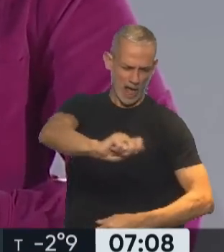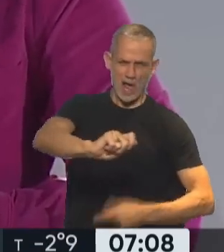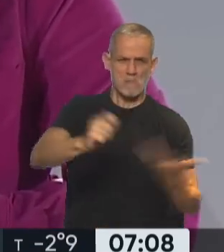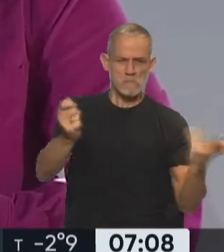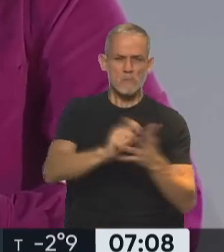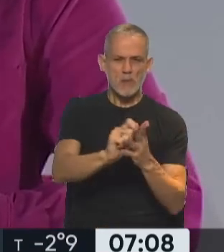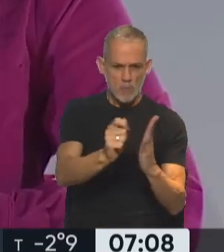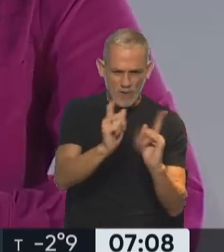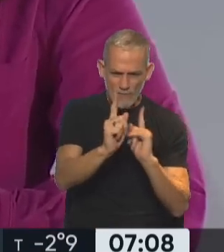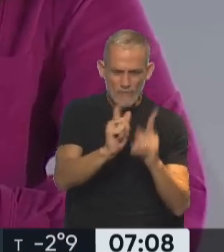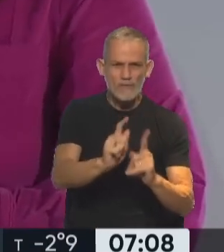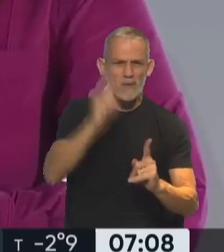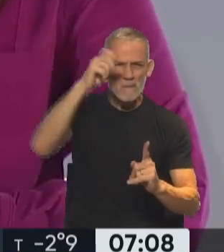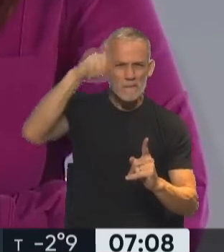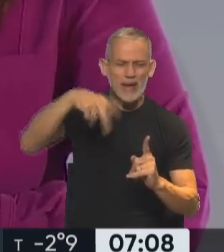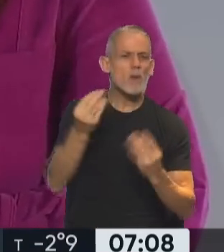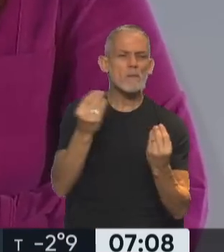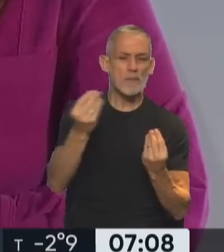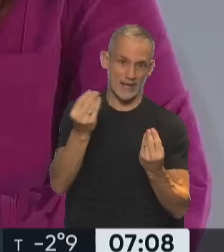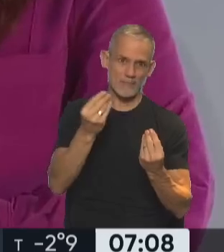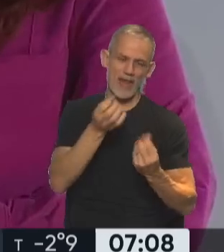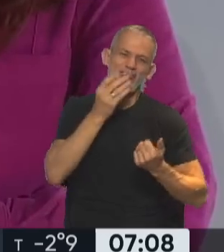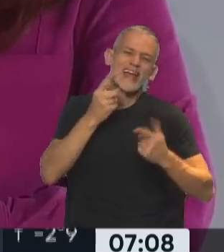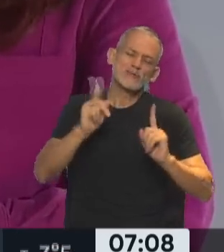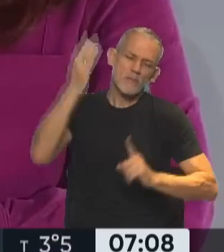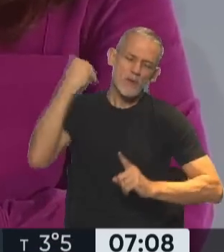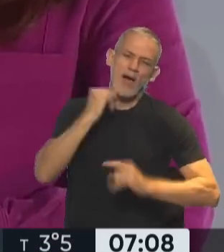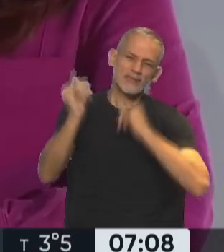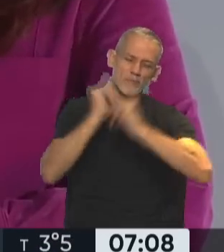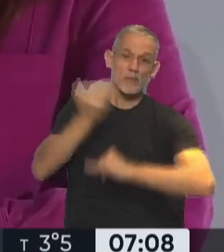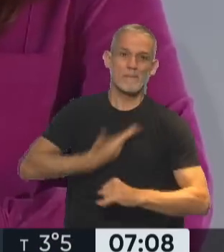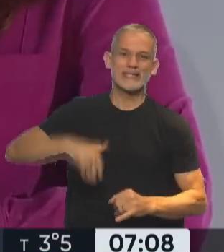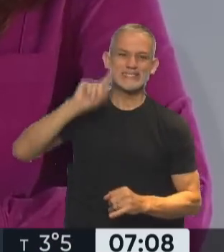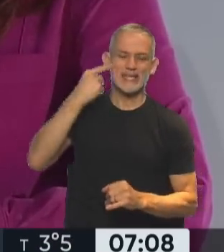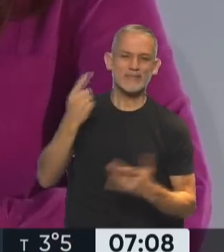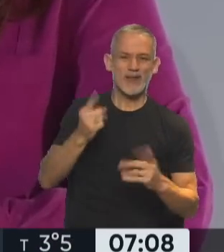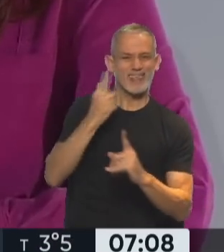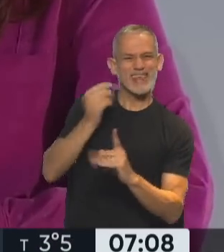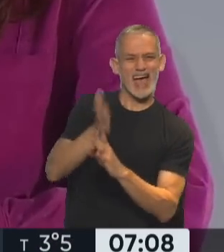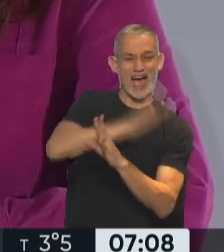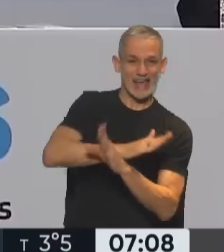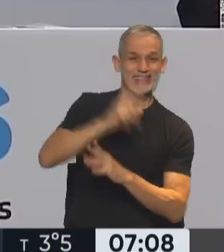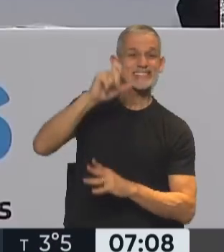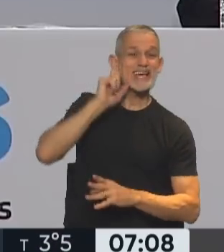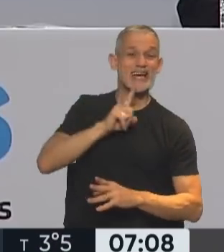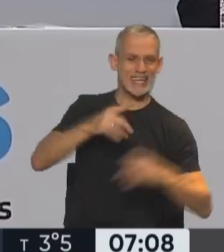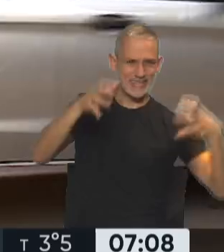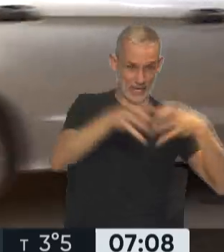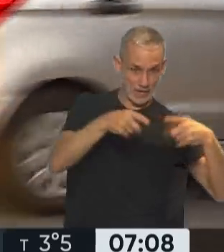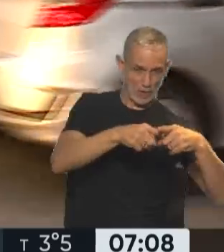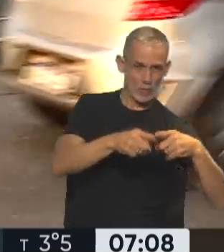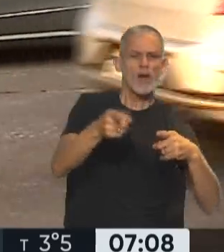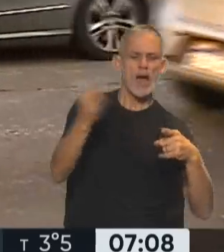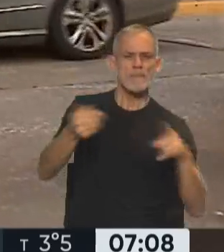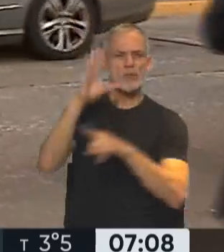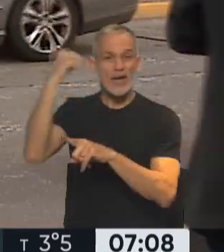alargado más. Esa frase textual en respuesta a declaraciones, claro, que había hecho el propio presidente el día anterior ante la CGT, y luego de que